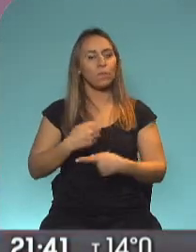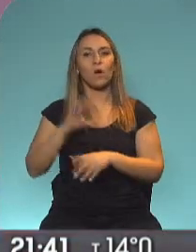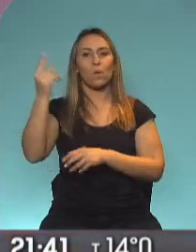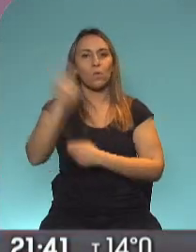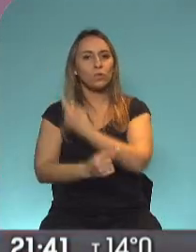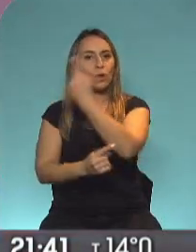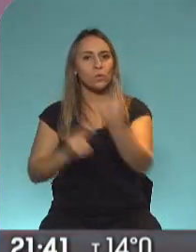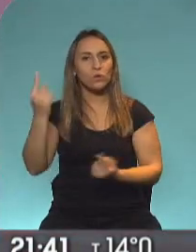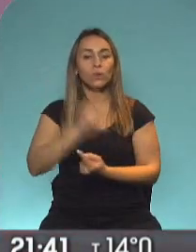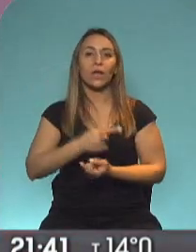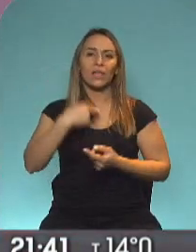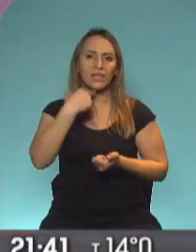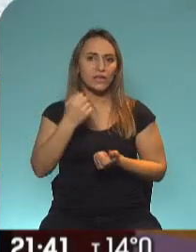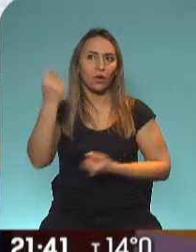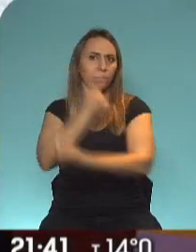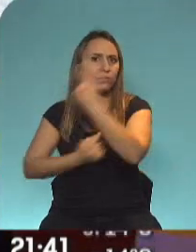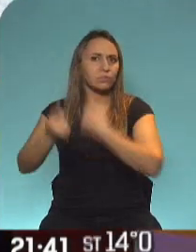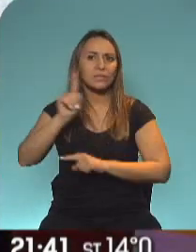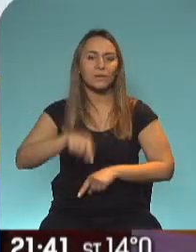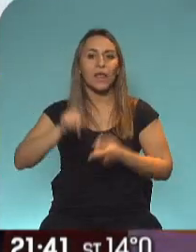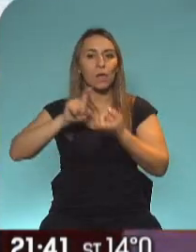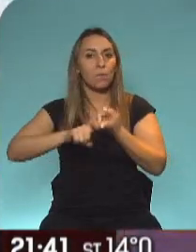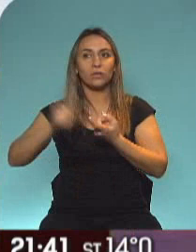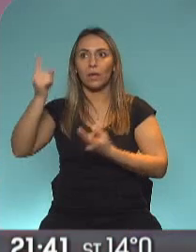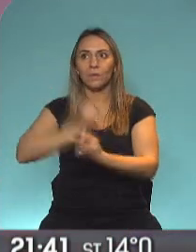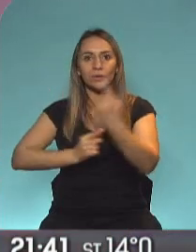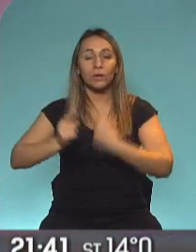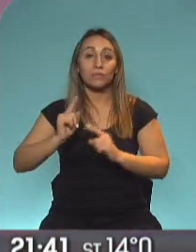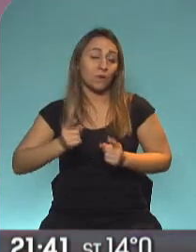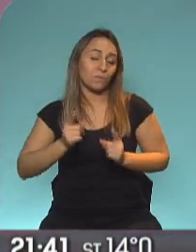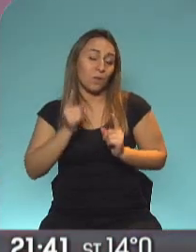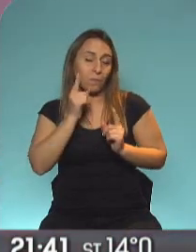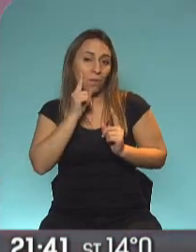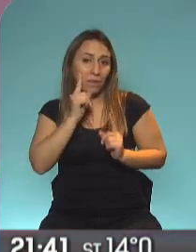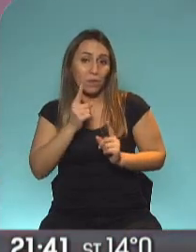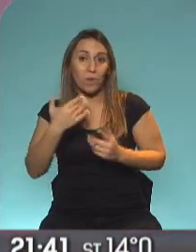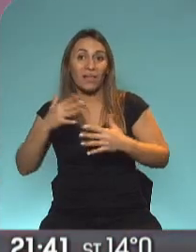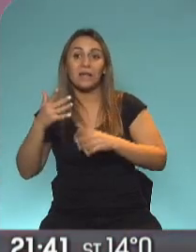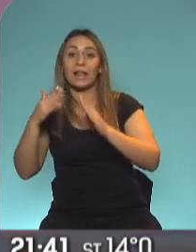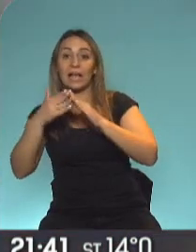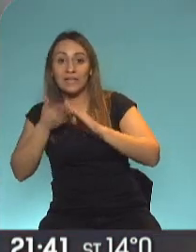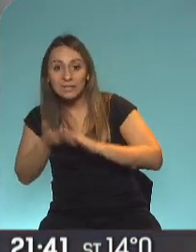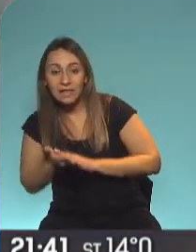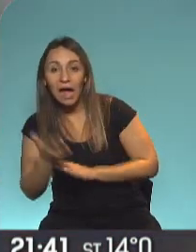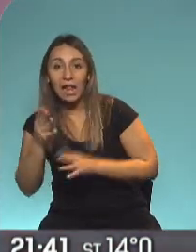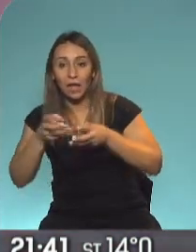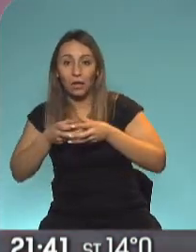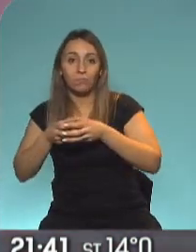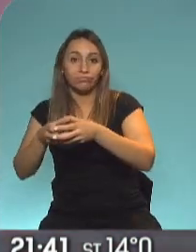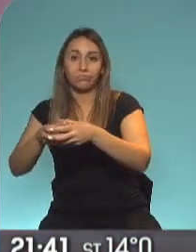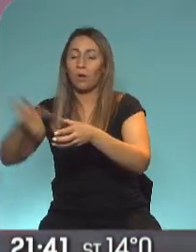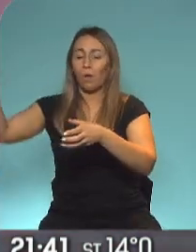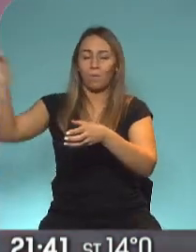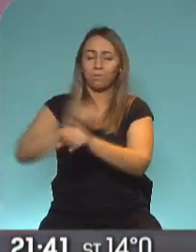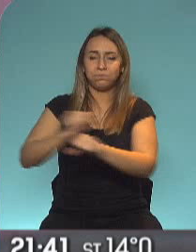hijos y su esposa, justamente para evitar esto que acaba de decir, el riesgo de que una bomba los mate a todos juntos.